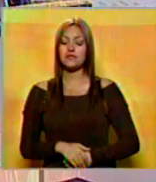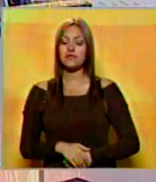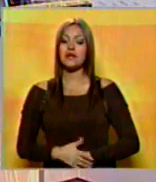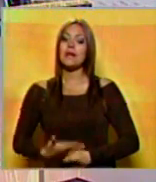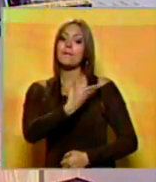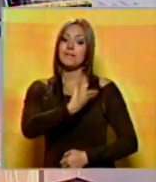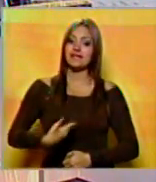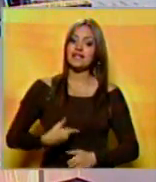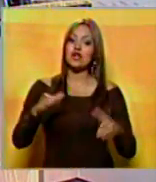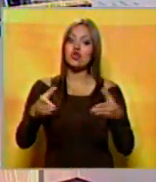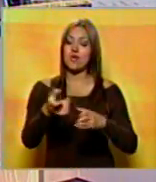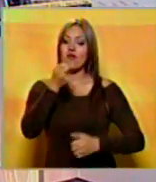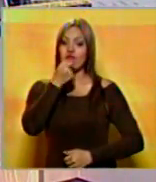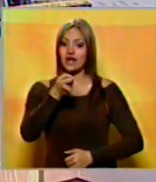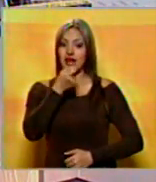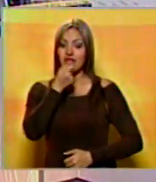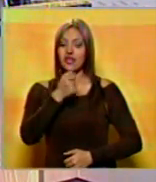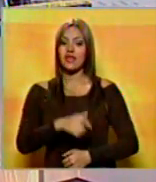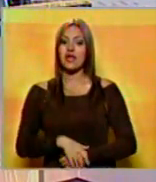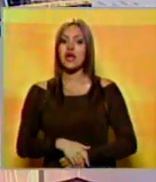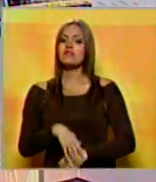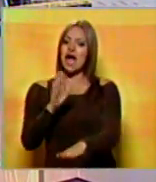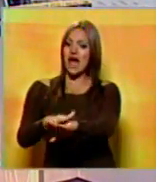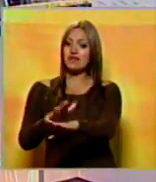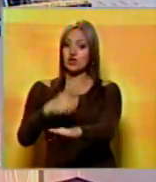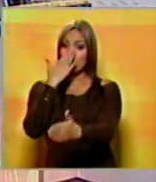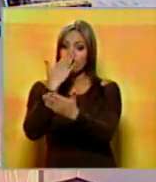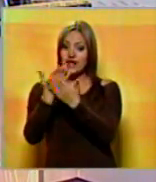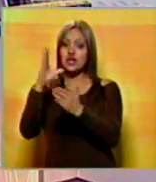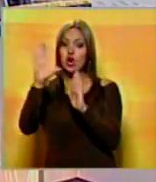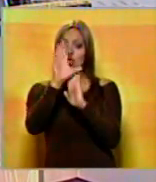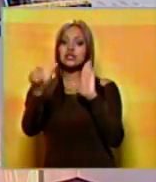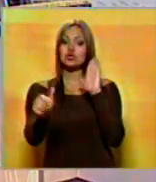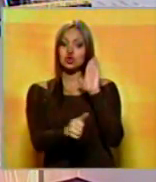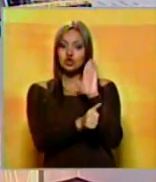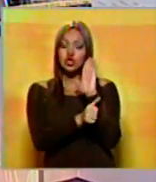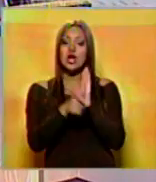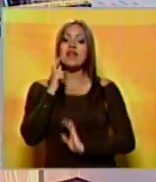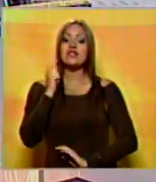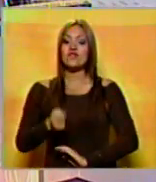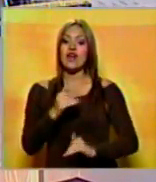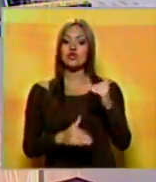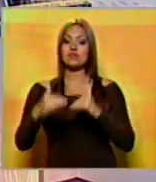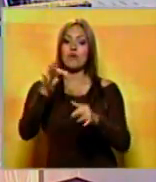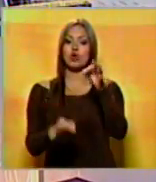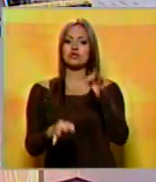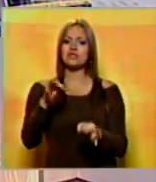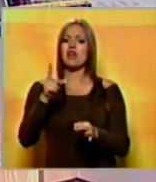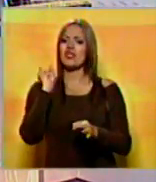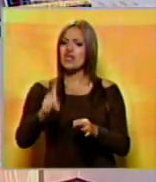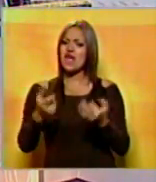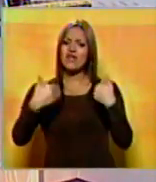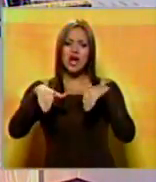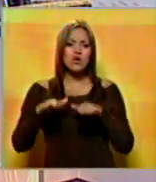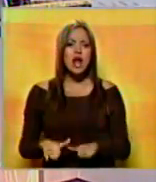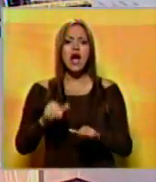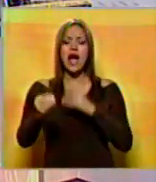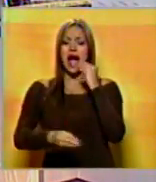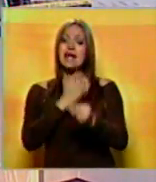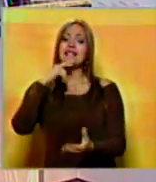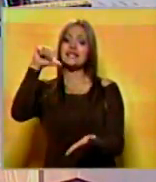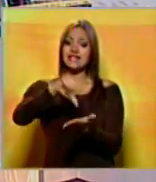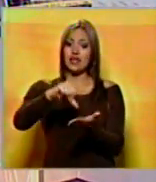El presidente del partido COPEI, Roberto Enríquez, solicitó ante la Sala Constitucional del TSJ la nulidad del decreto que establece la creación del